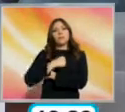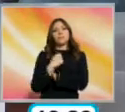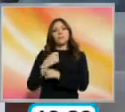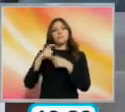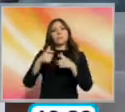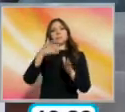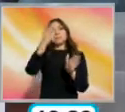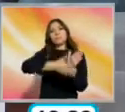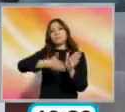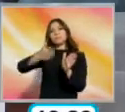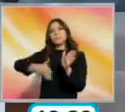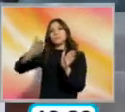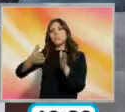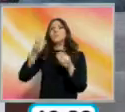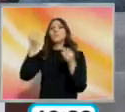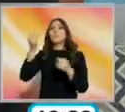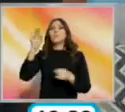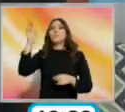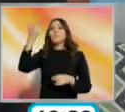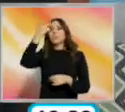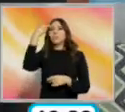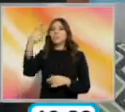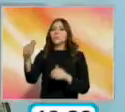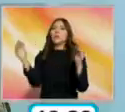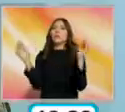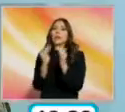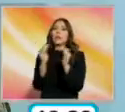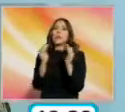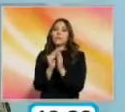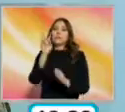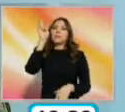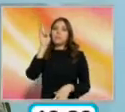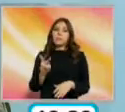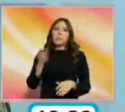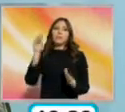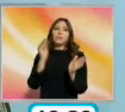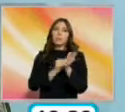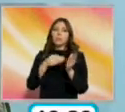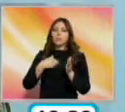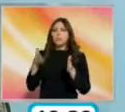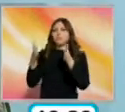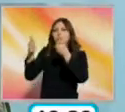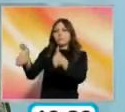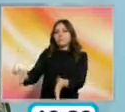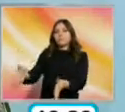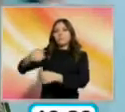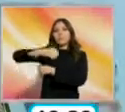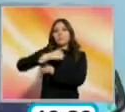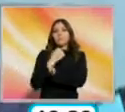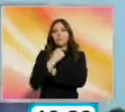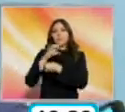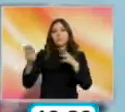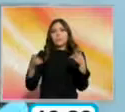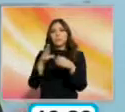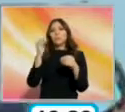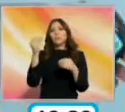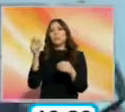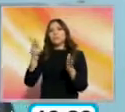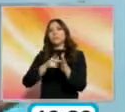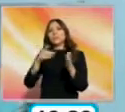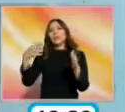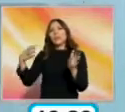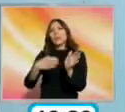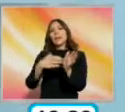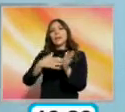de ustedes están en este momento volteando a ver en sus casas y diciendo, sí, todavía el bulto me estorba, o los varios bultos de cajas